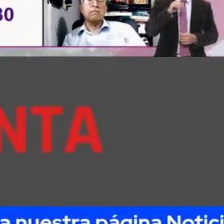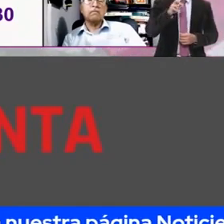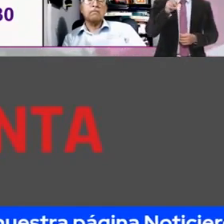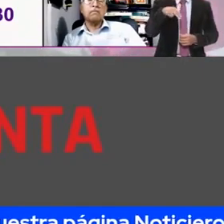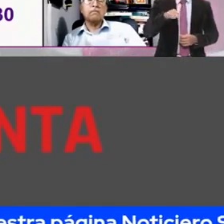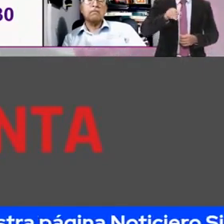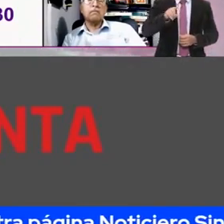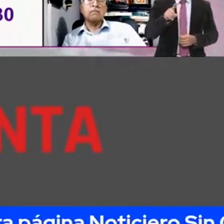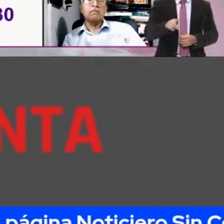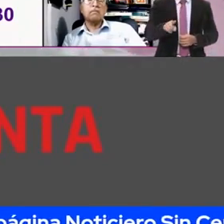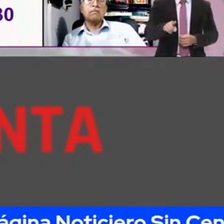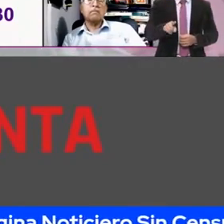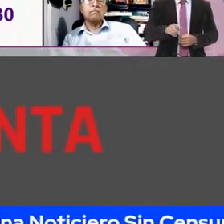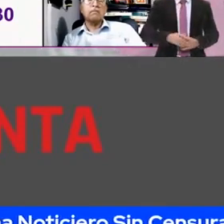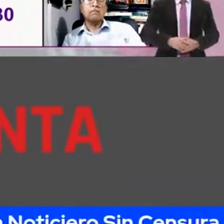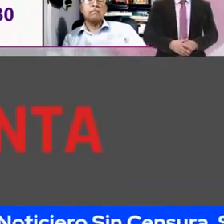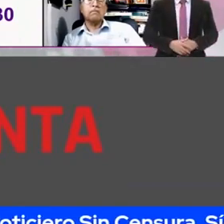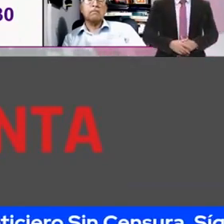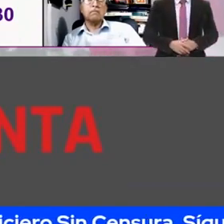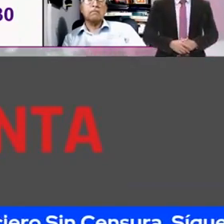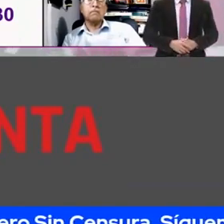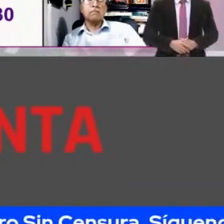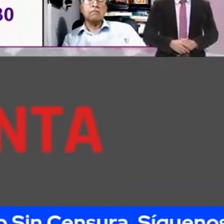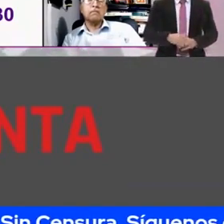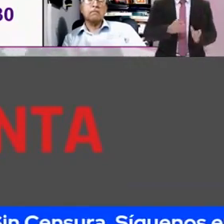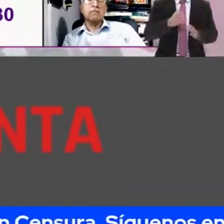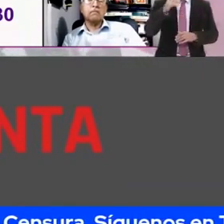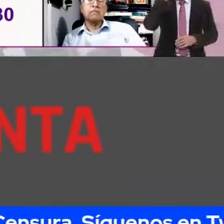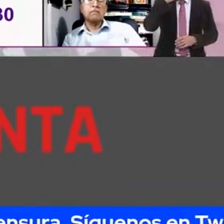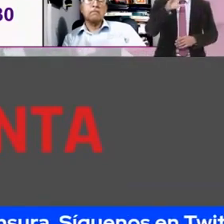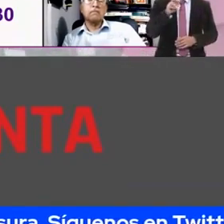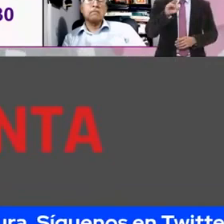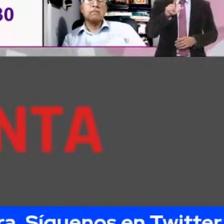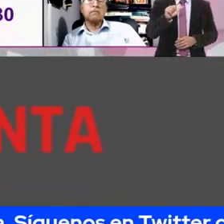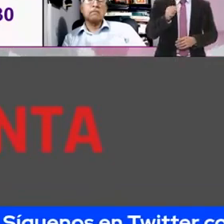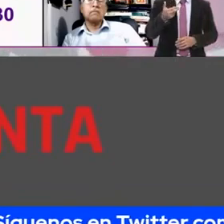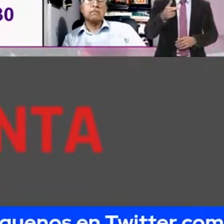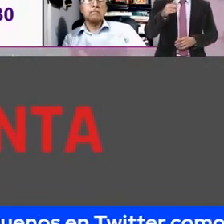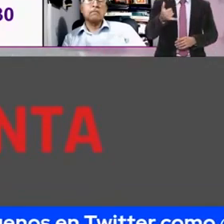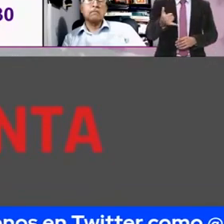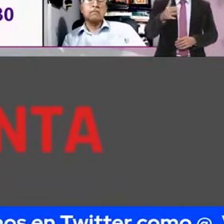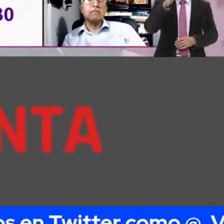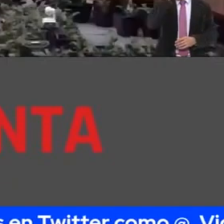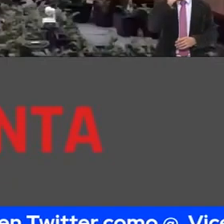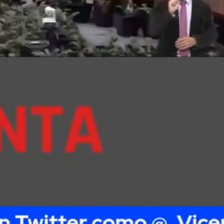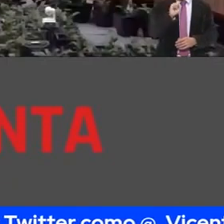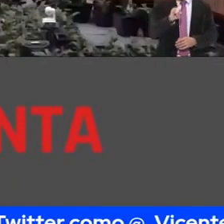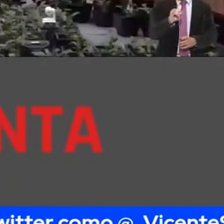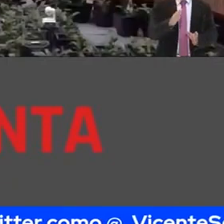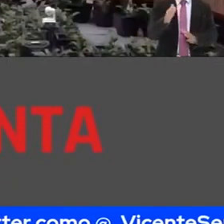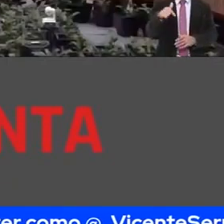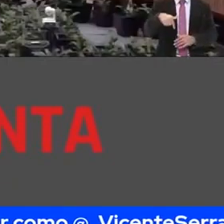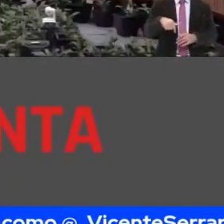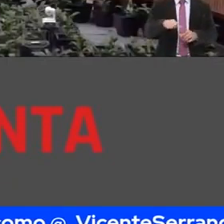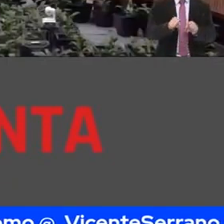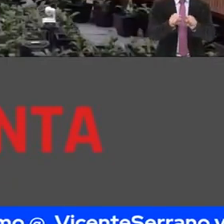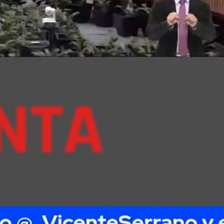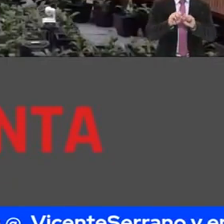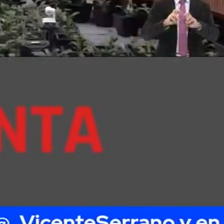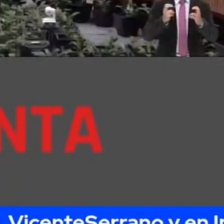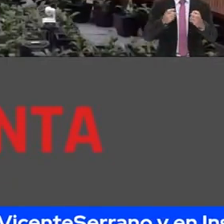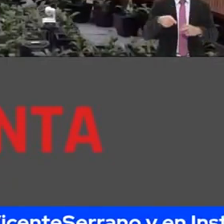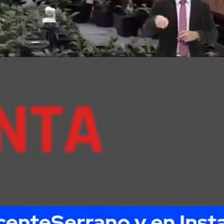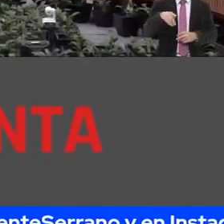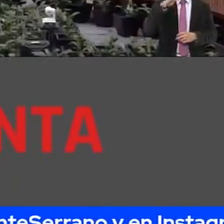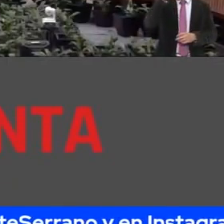consejero presidente del INE en su tono y en su forma de referirse al maestro Eurípides Flores, hasta